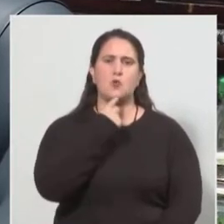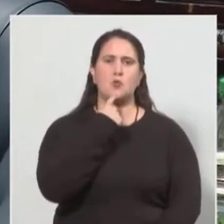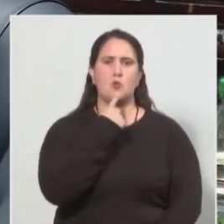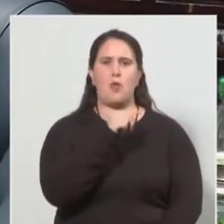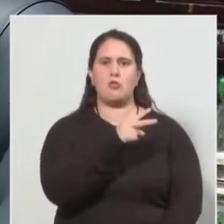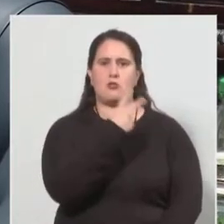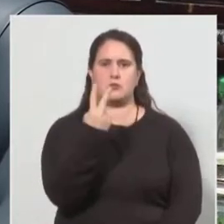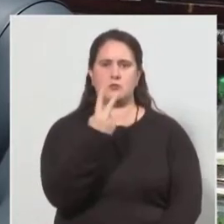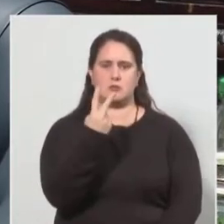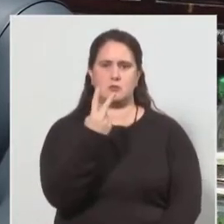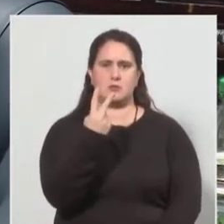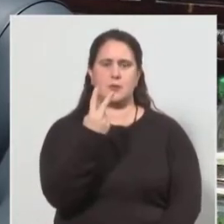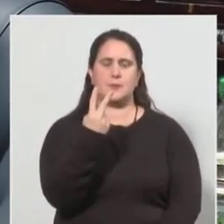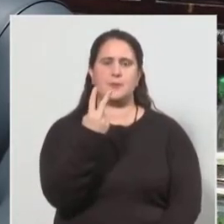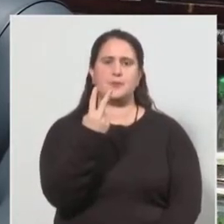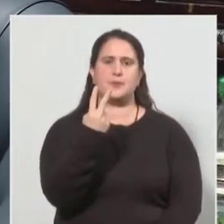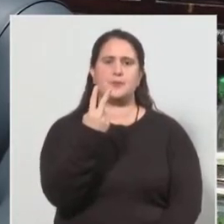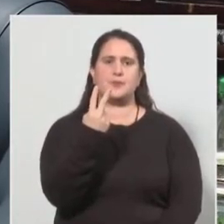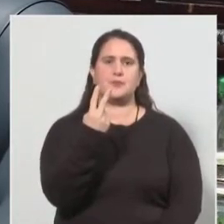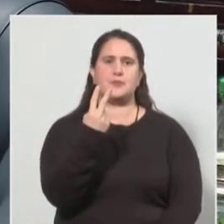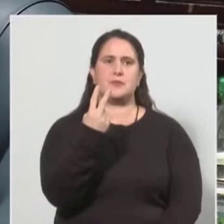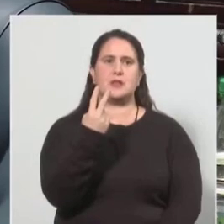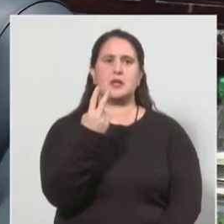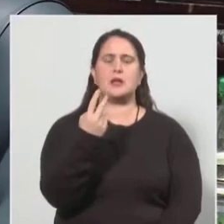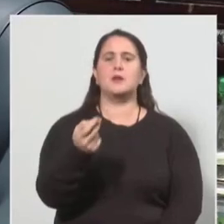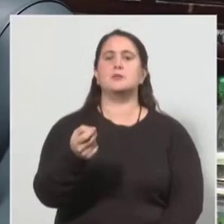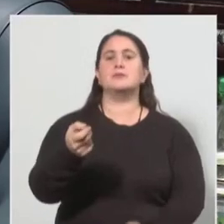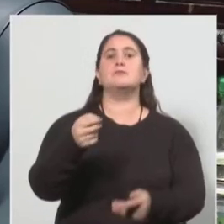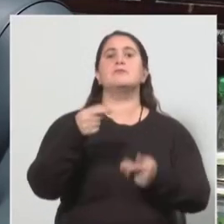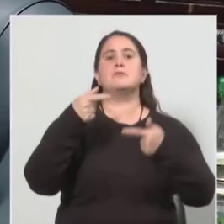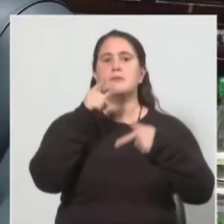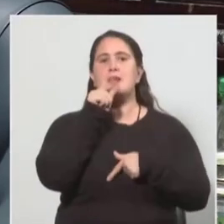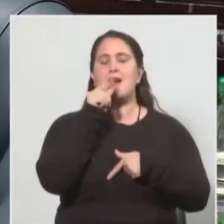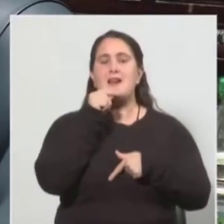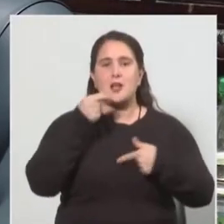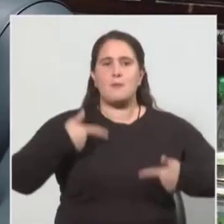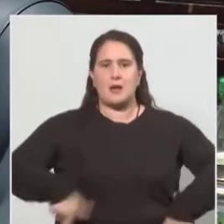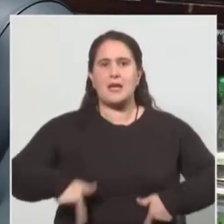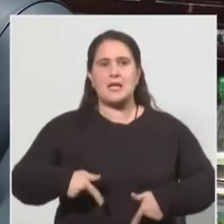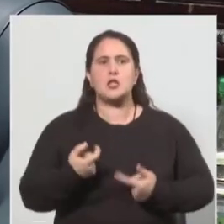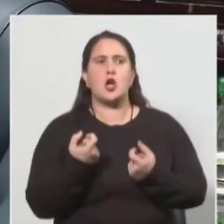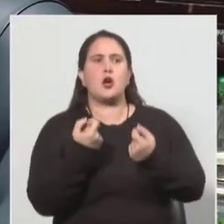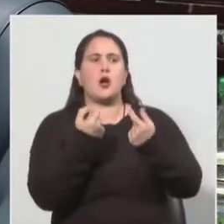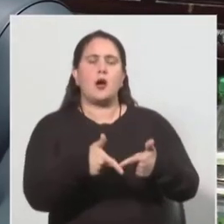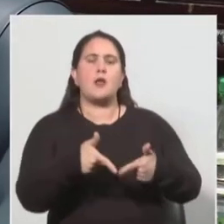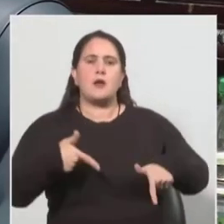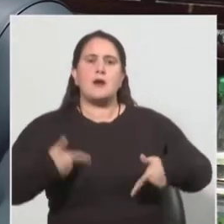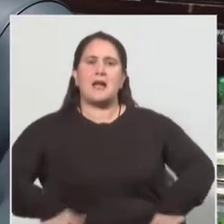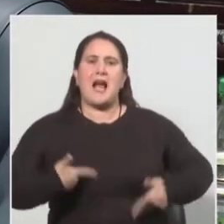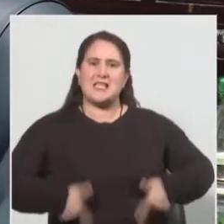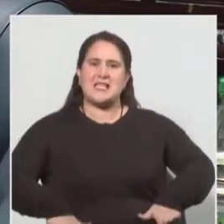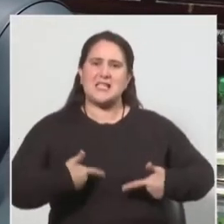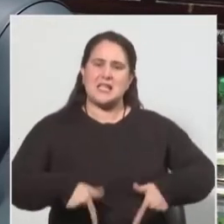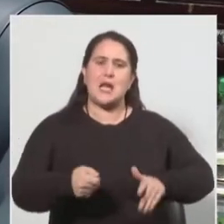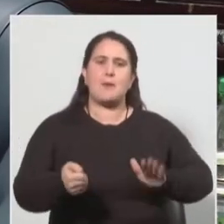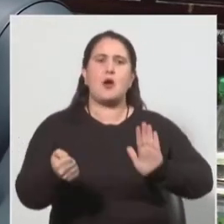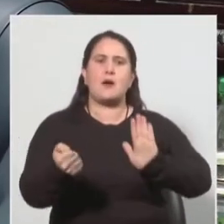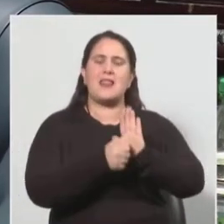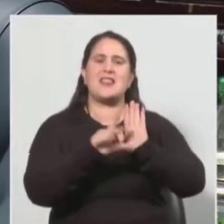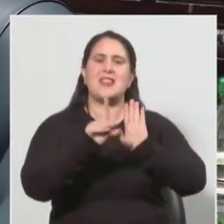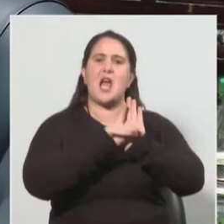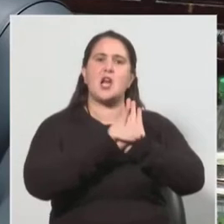Duda número 2. ¿Qué reportó el Ministerio del Interior a la Cancillería en aplicación del